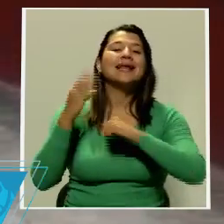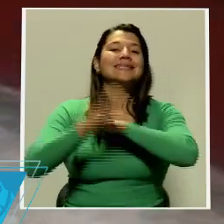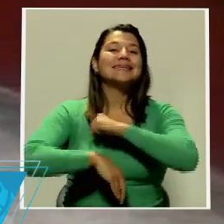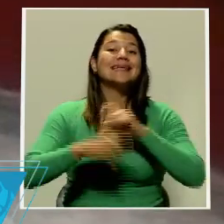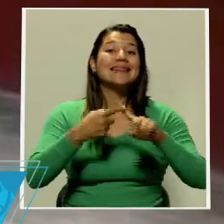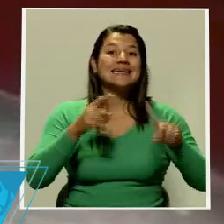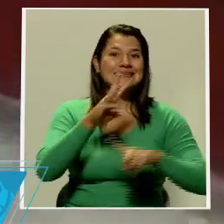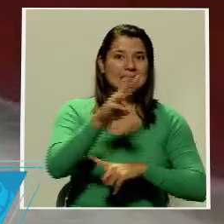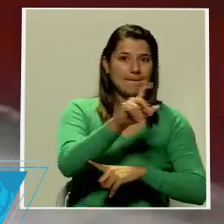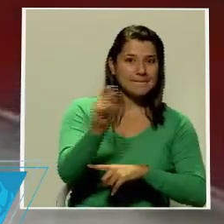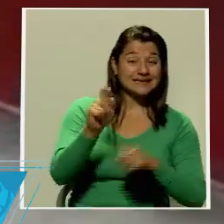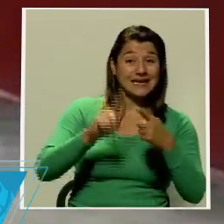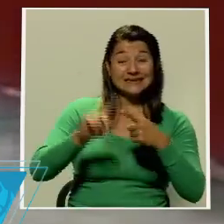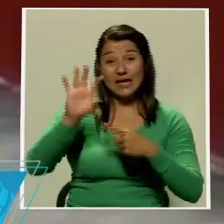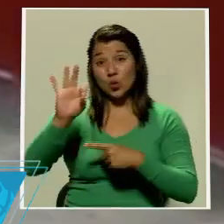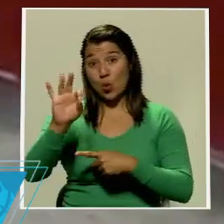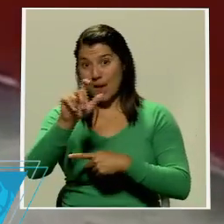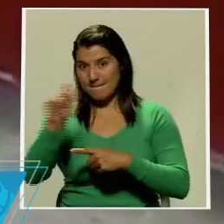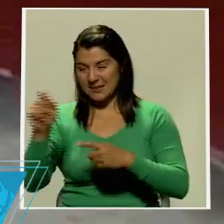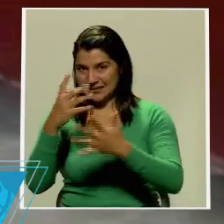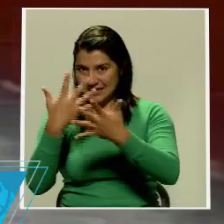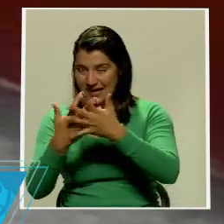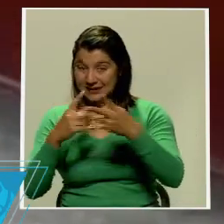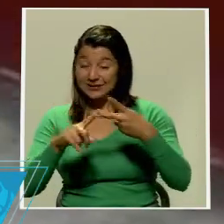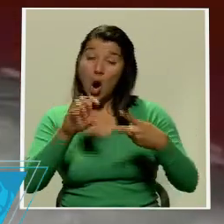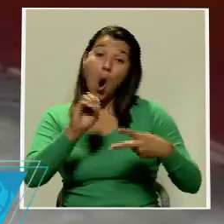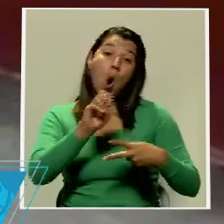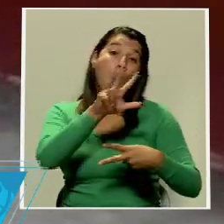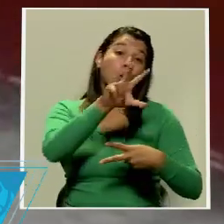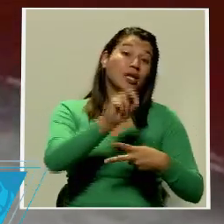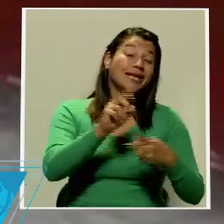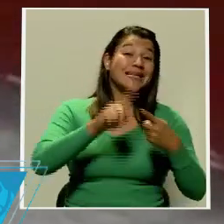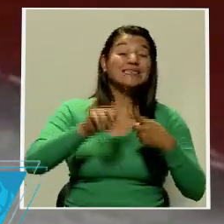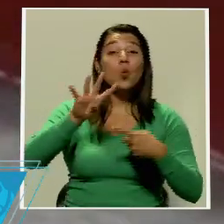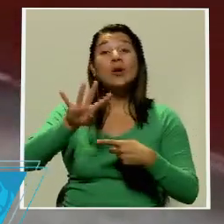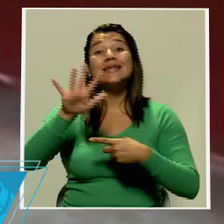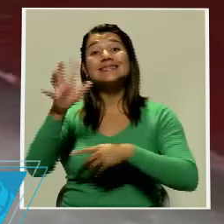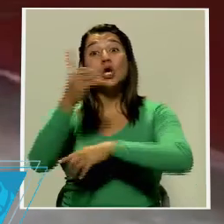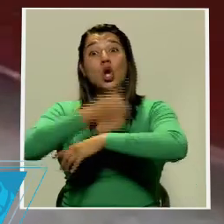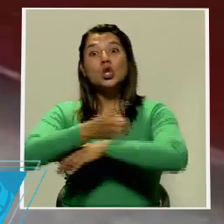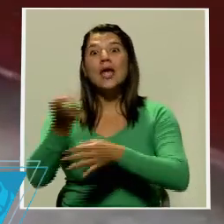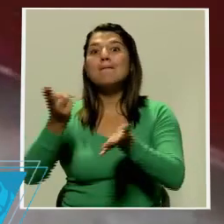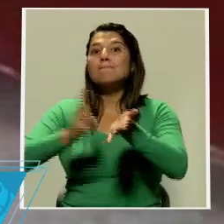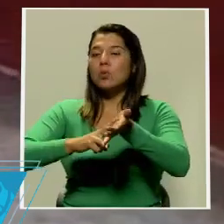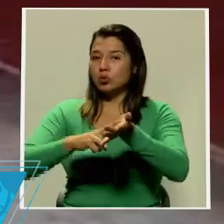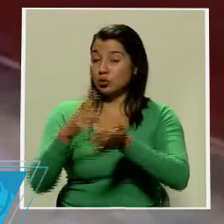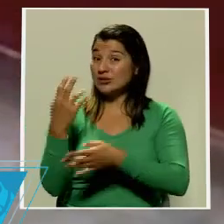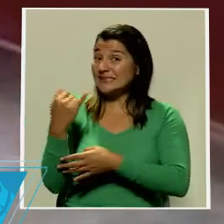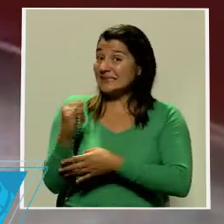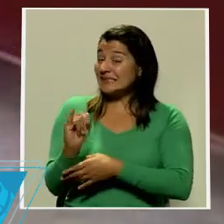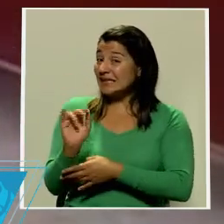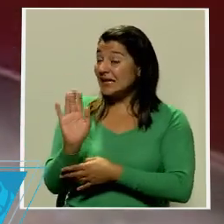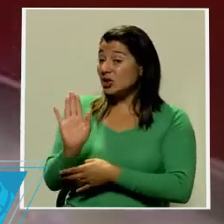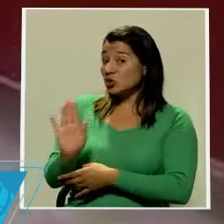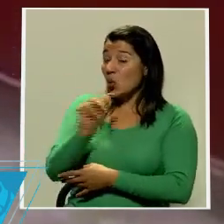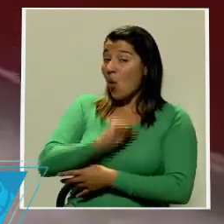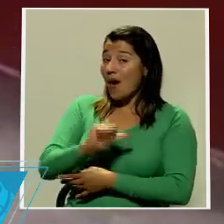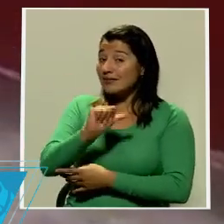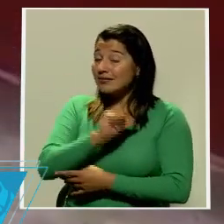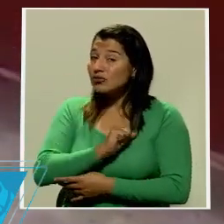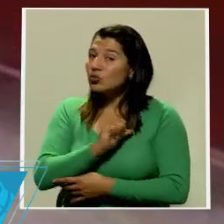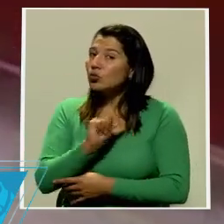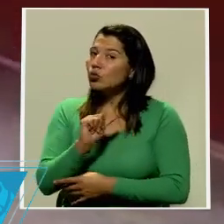de cárcel o de 30 a 45 días multa, siempre que la conducta no constituya un delito como una pena